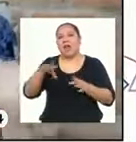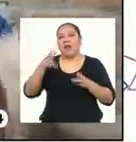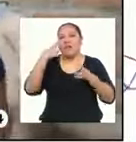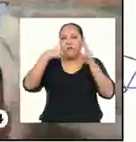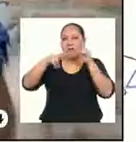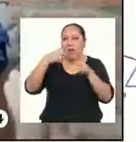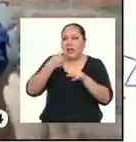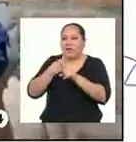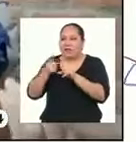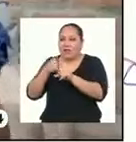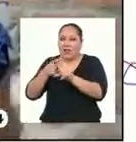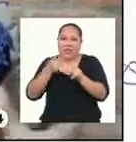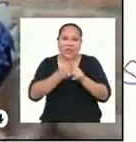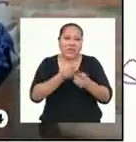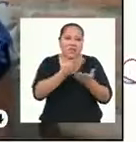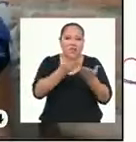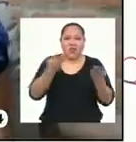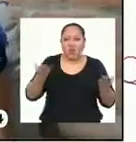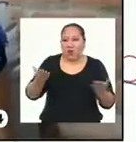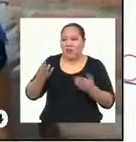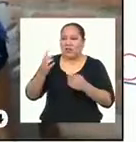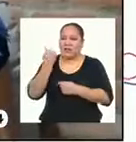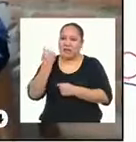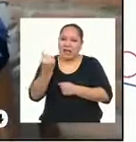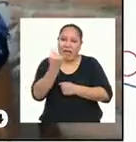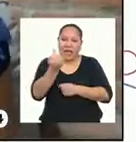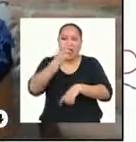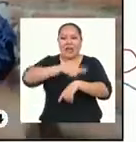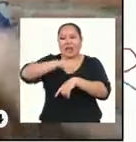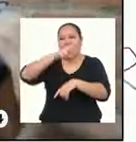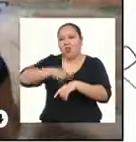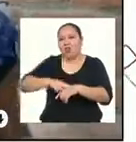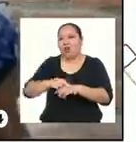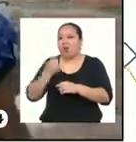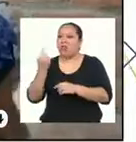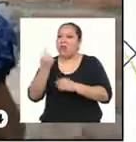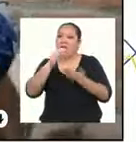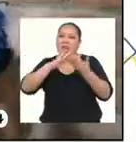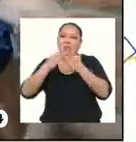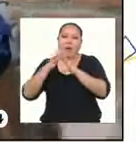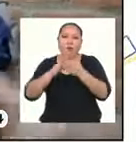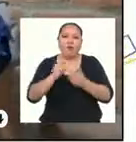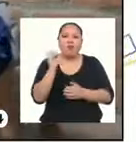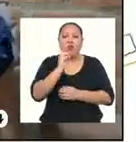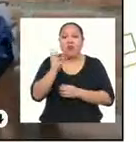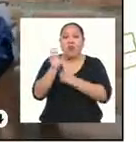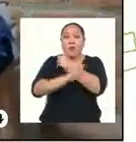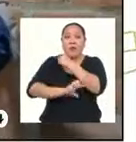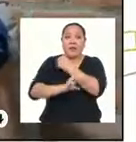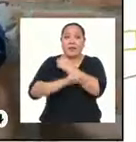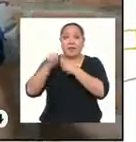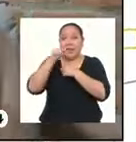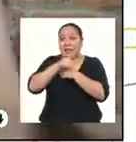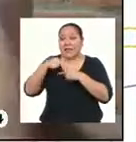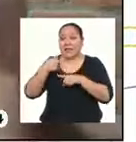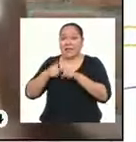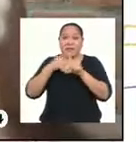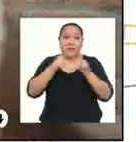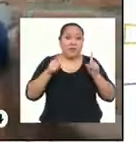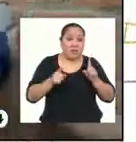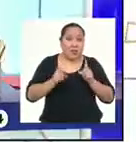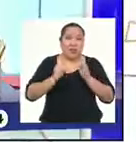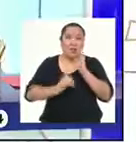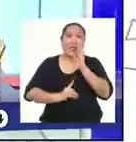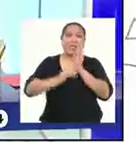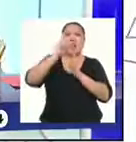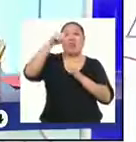expresiones de cada región, pueblo o país. Así la diversidad va a ser una fuerza motriz para el desarrollo de nuestro